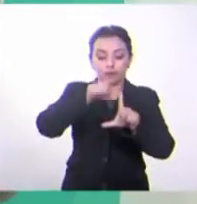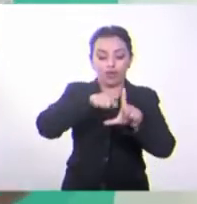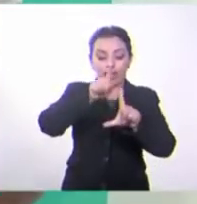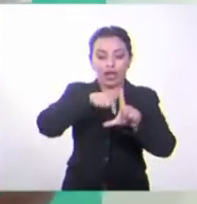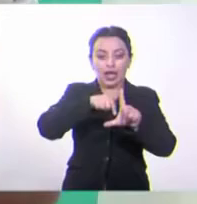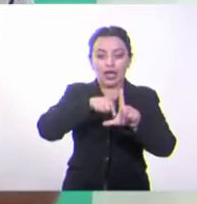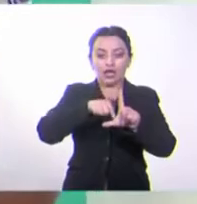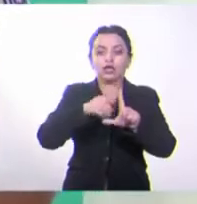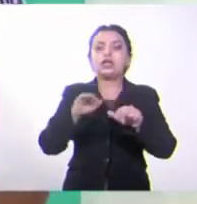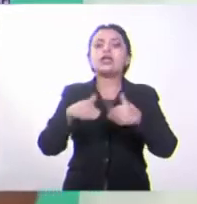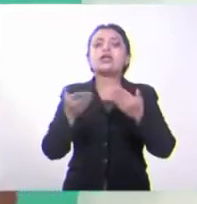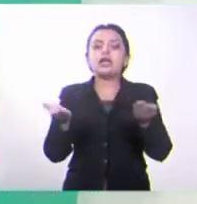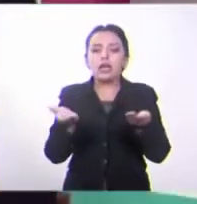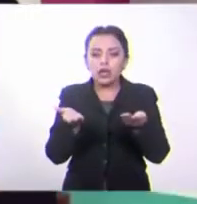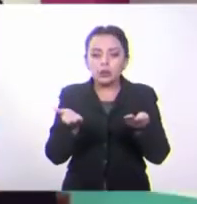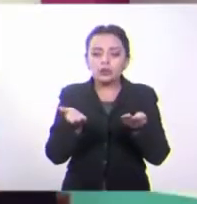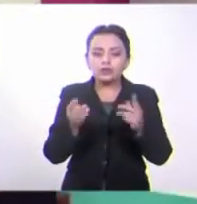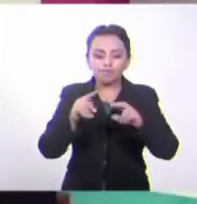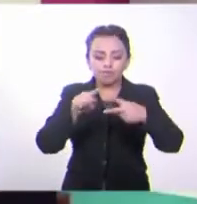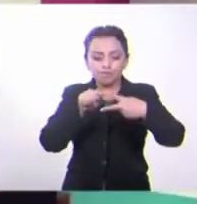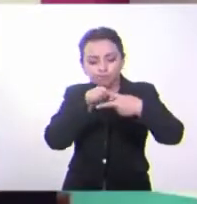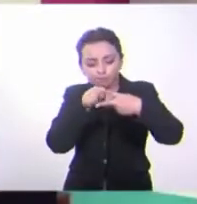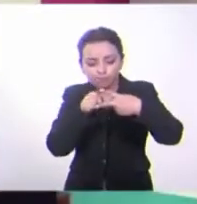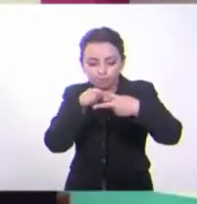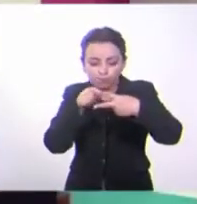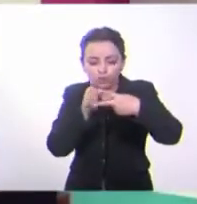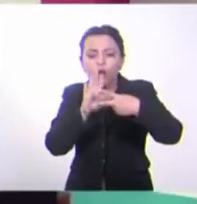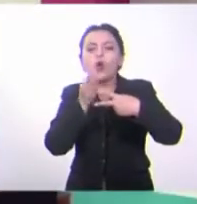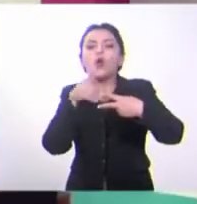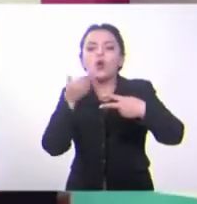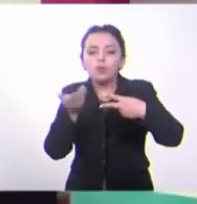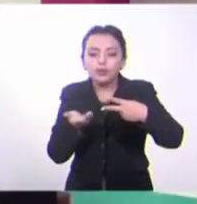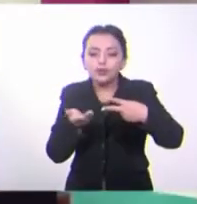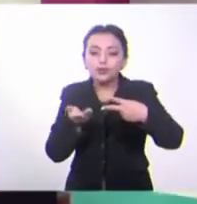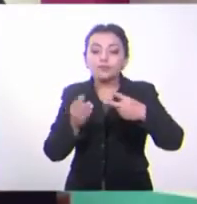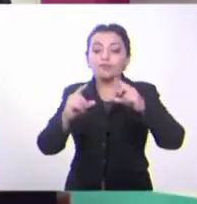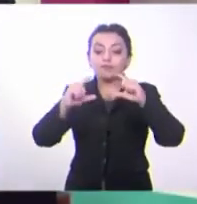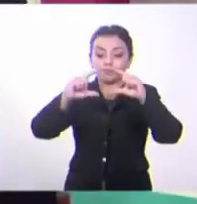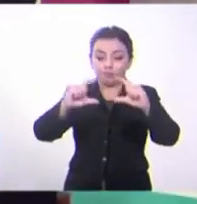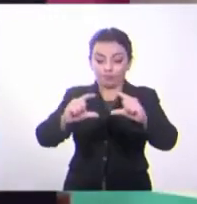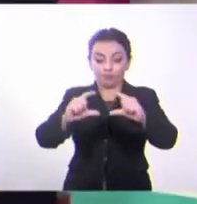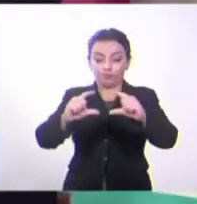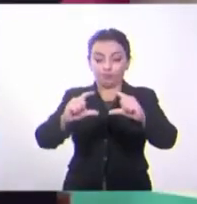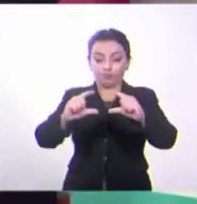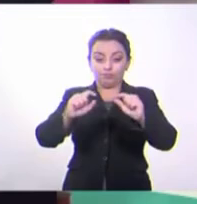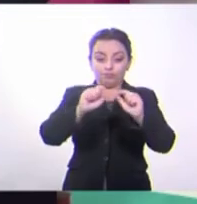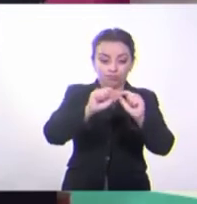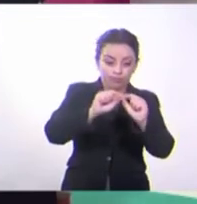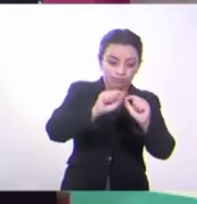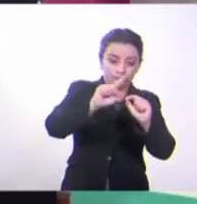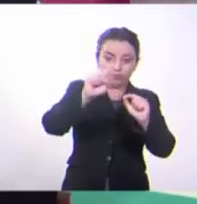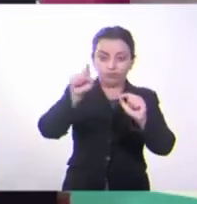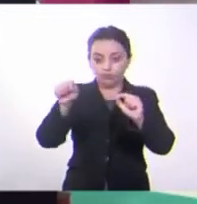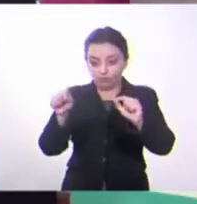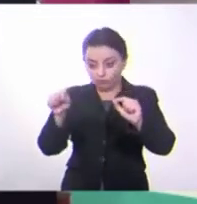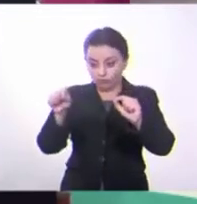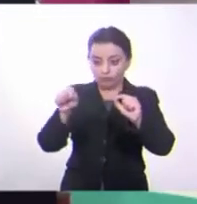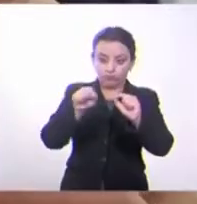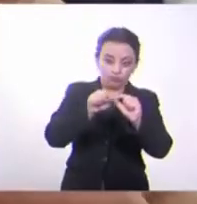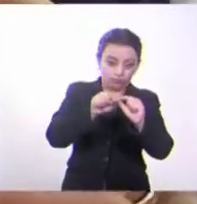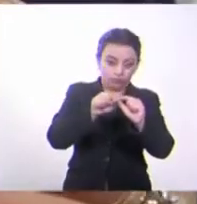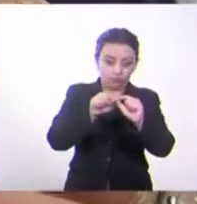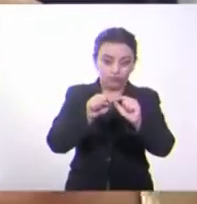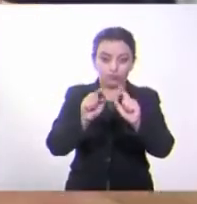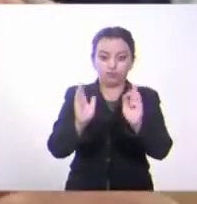transportador, así que busquemos nuestros transportadores. Ahí en casa buscando nuestros transportadores.